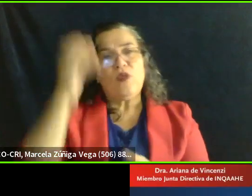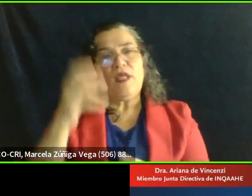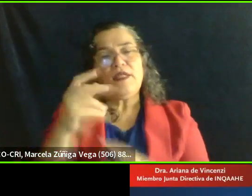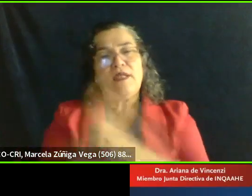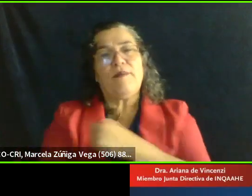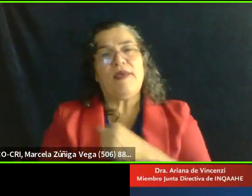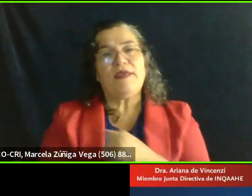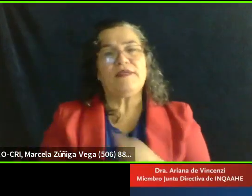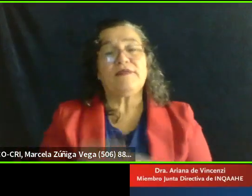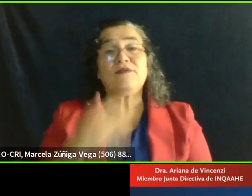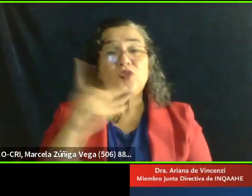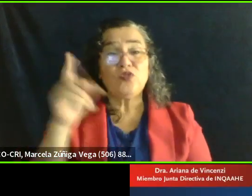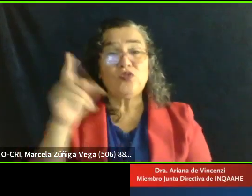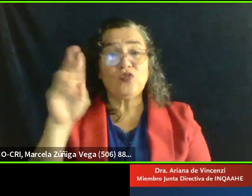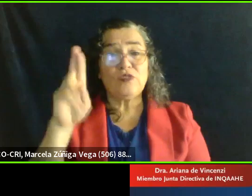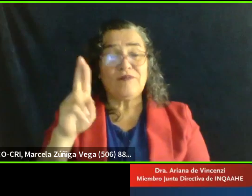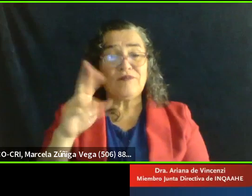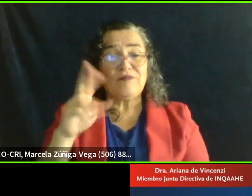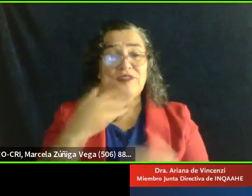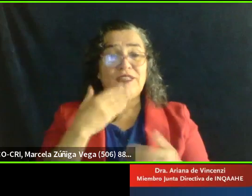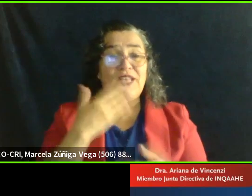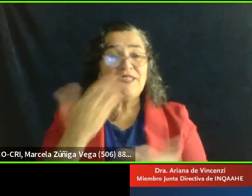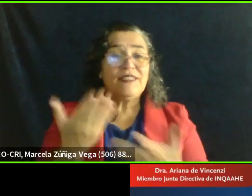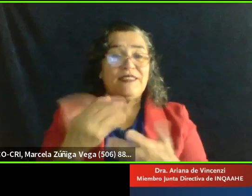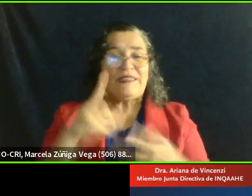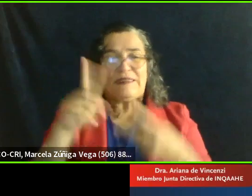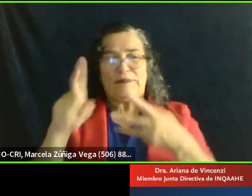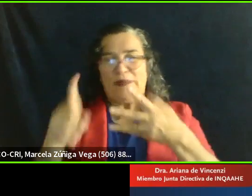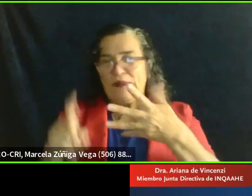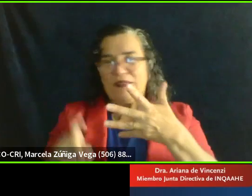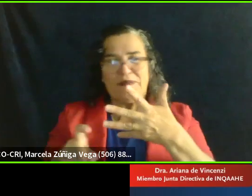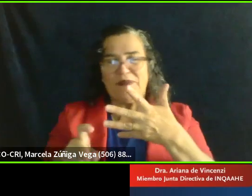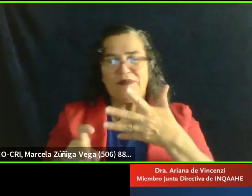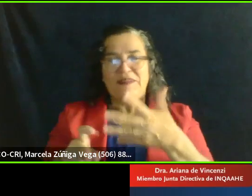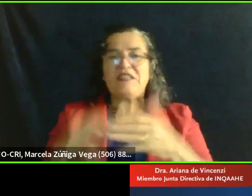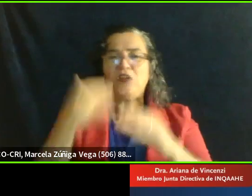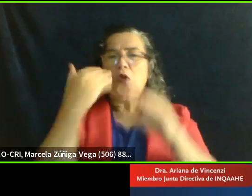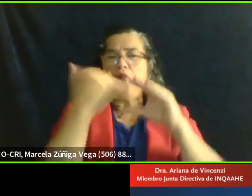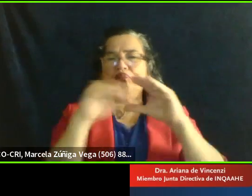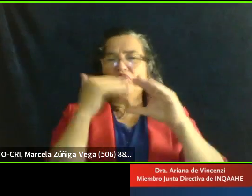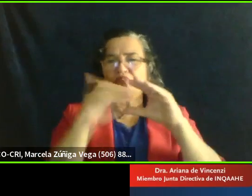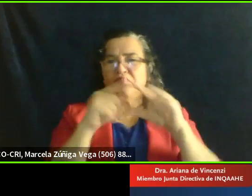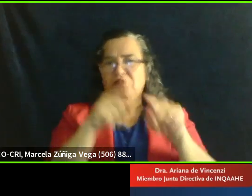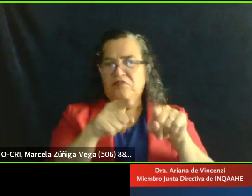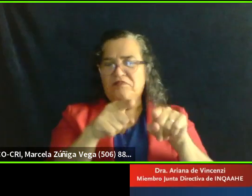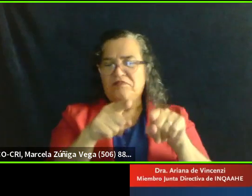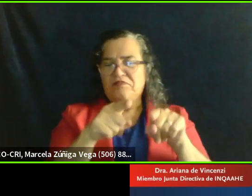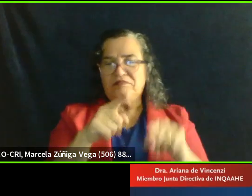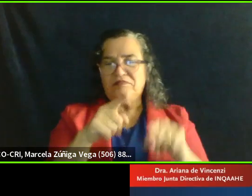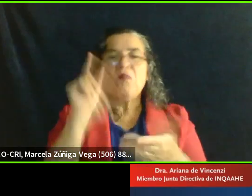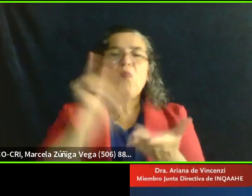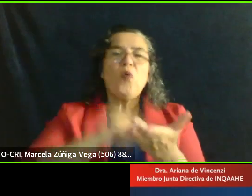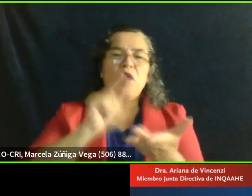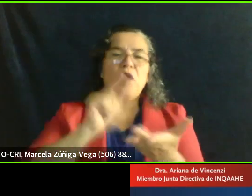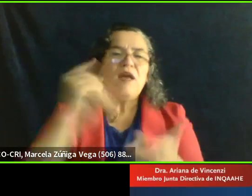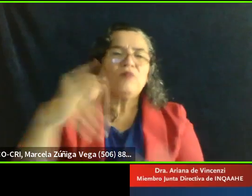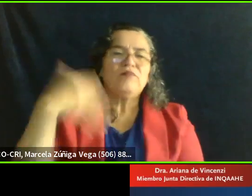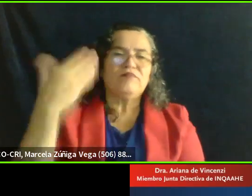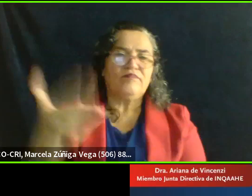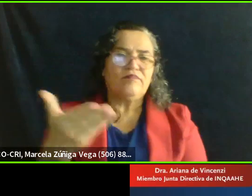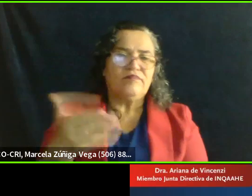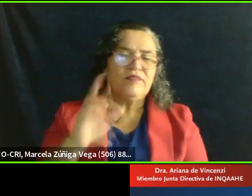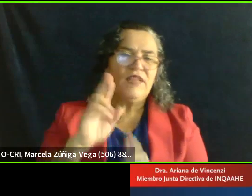Doctora, muchísimas gracias. Se nos quedan en el tintero varias preguntas que le vamos a remitir por correo electrónico para publicarlas después, sus respuestas en el sitio